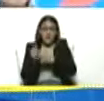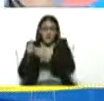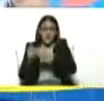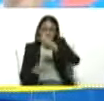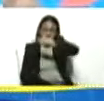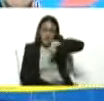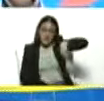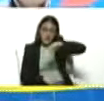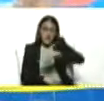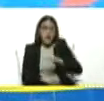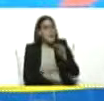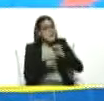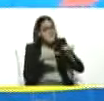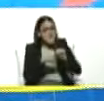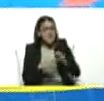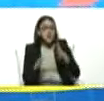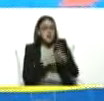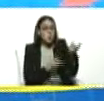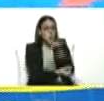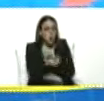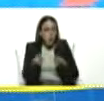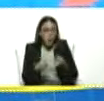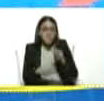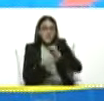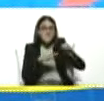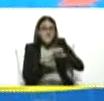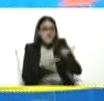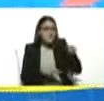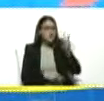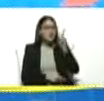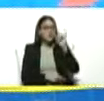ministro Loyo, ministro de Comercio, Villegas,